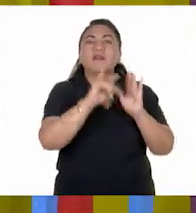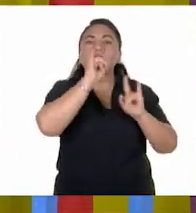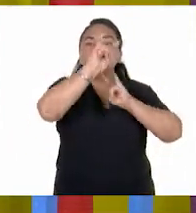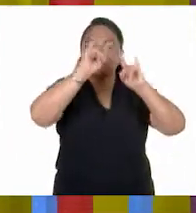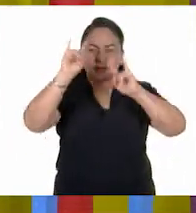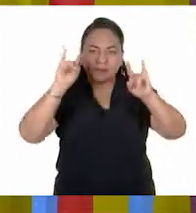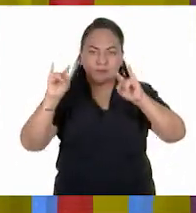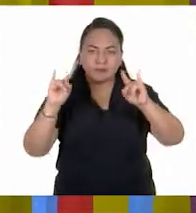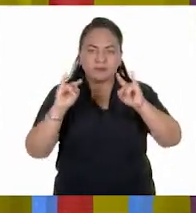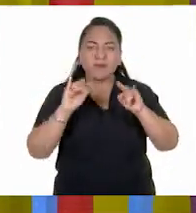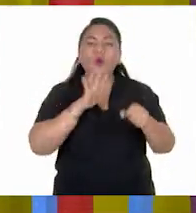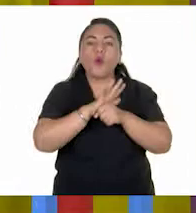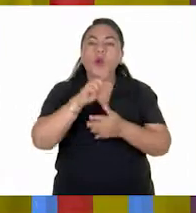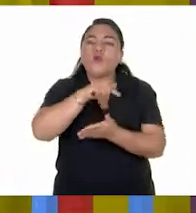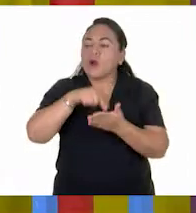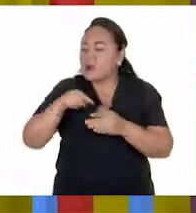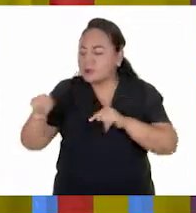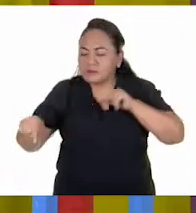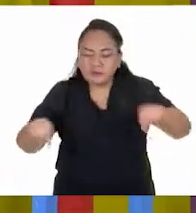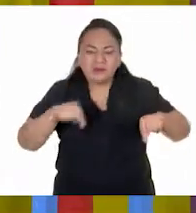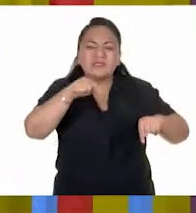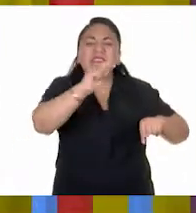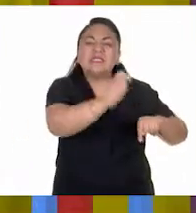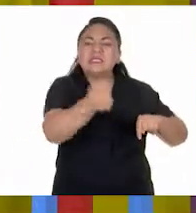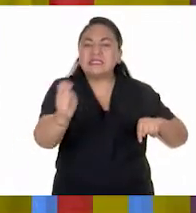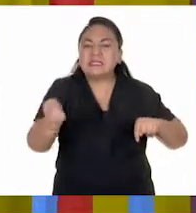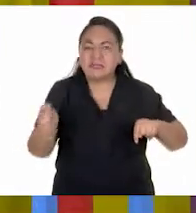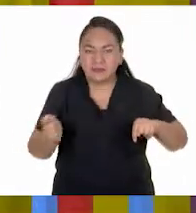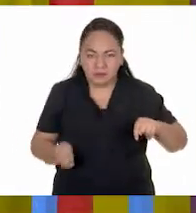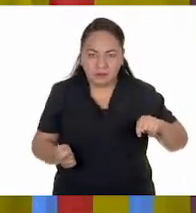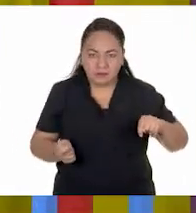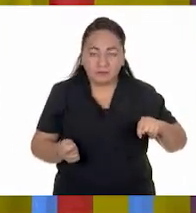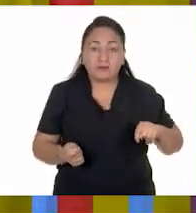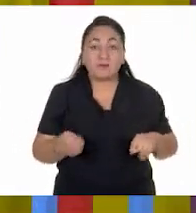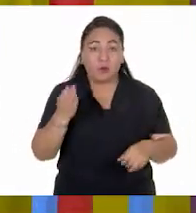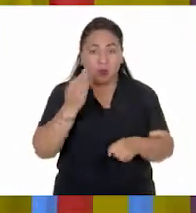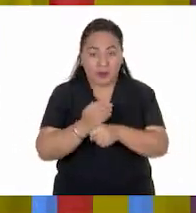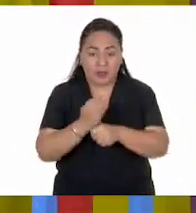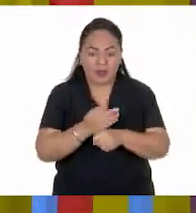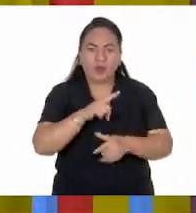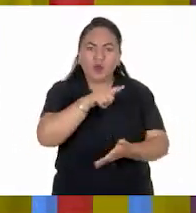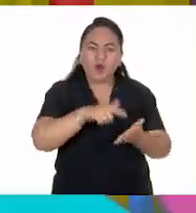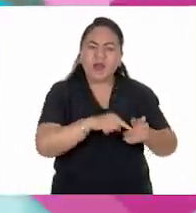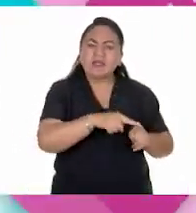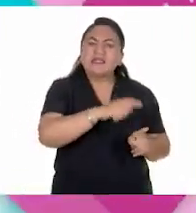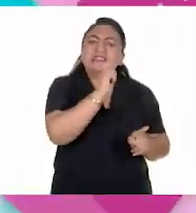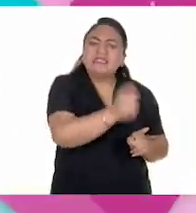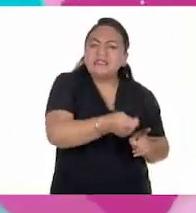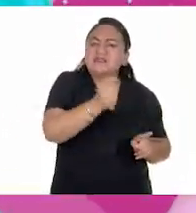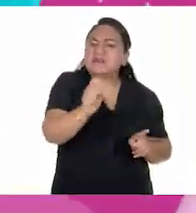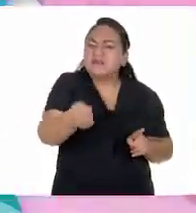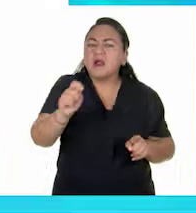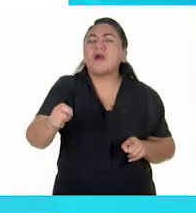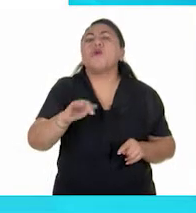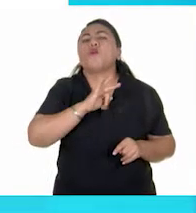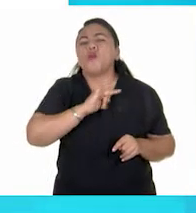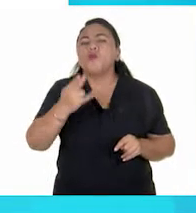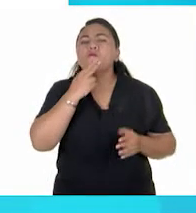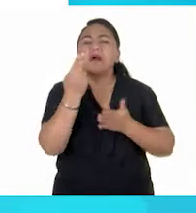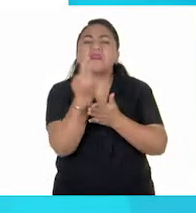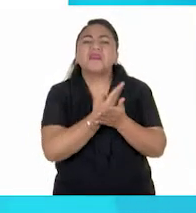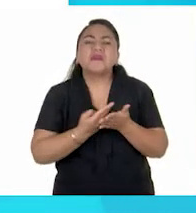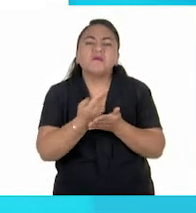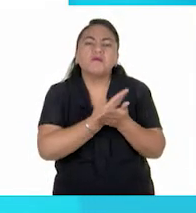los lugares de referencia. Para poder representar los lugares de referencia, nosotros podemos usar